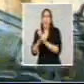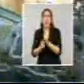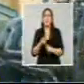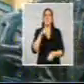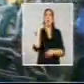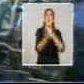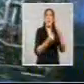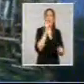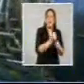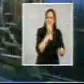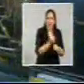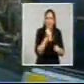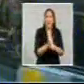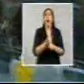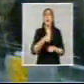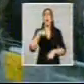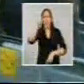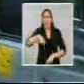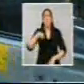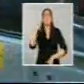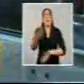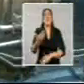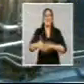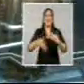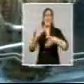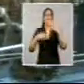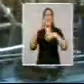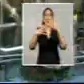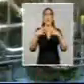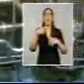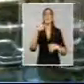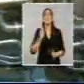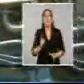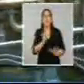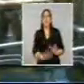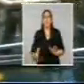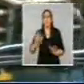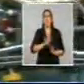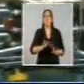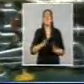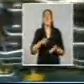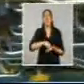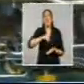que haya más desarrollo también en Tierra del Fuego.